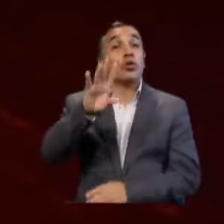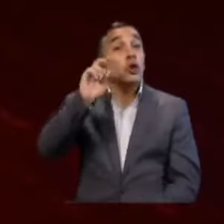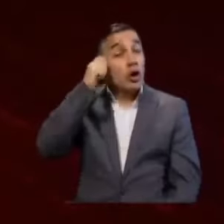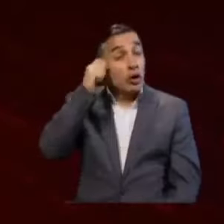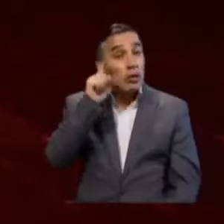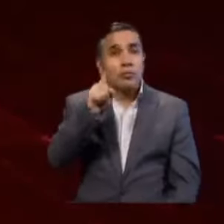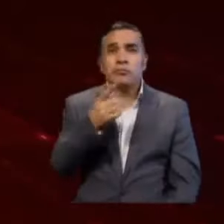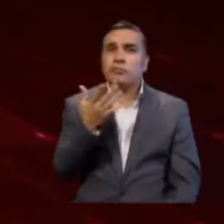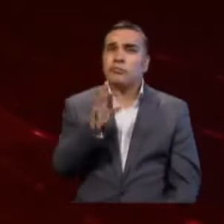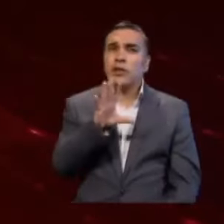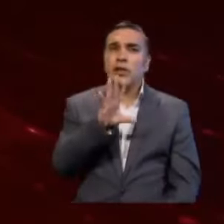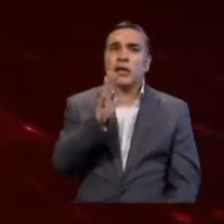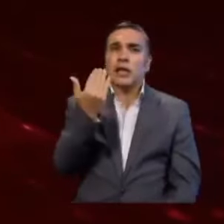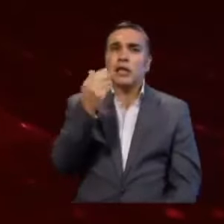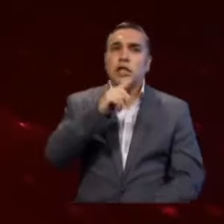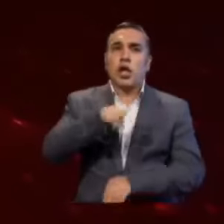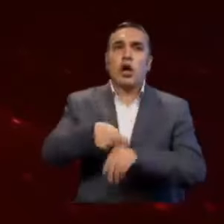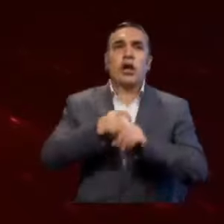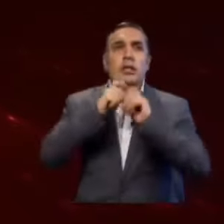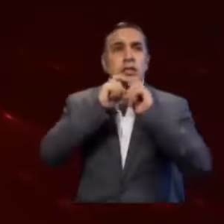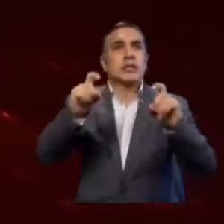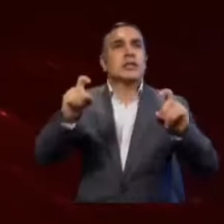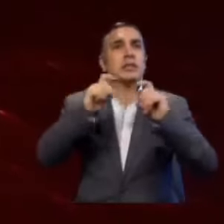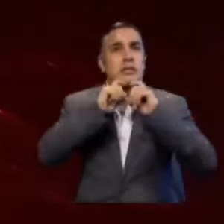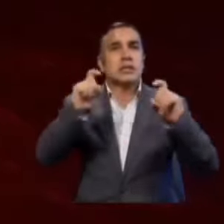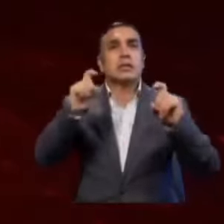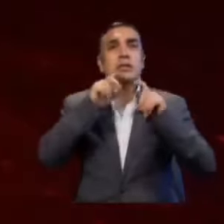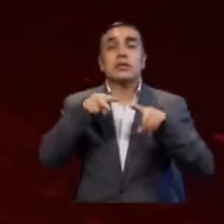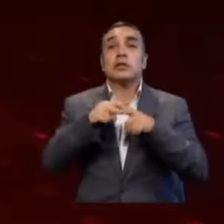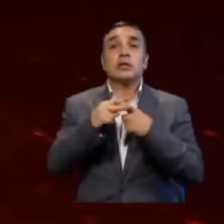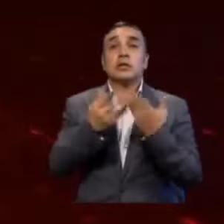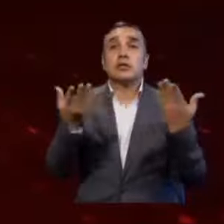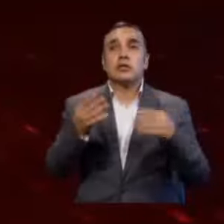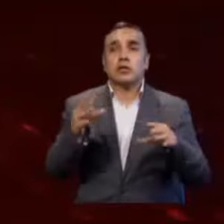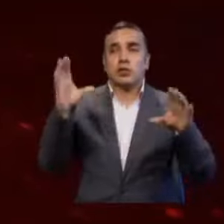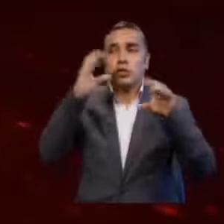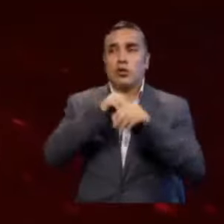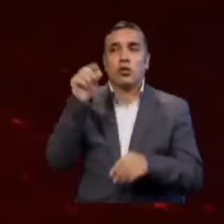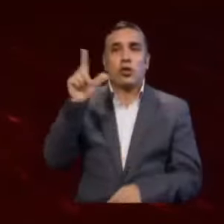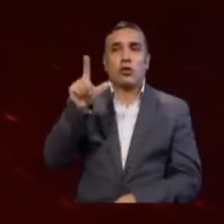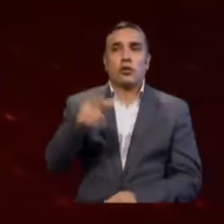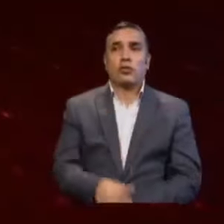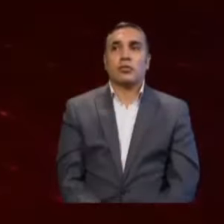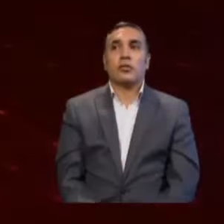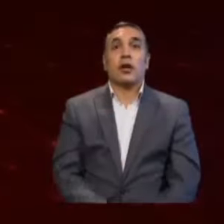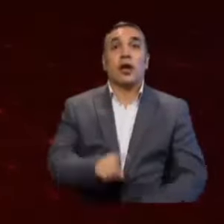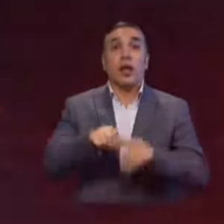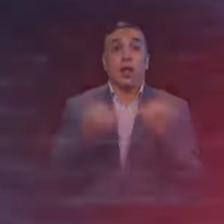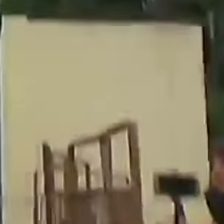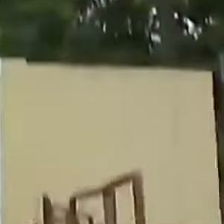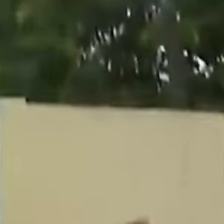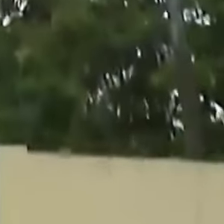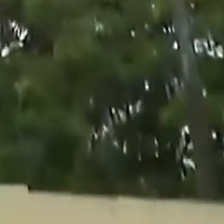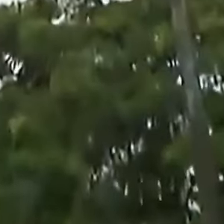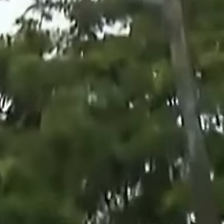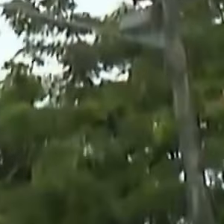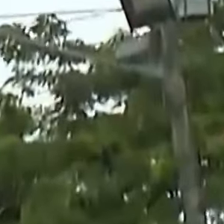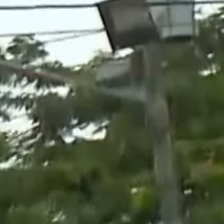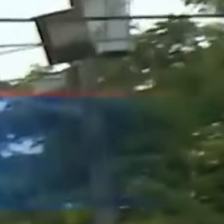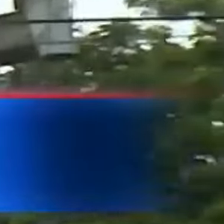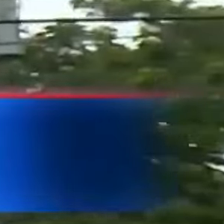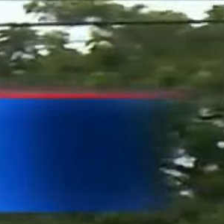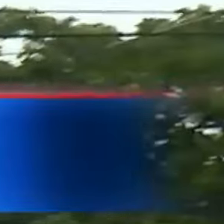son más de 15 horas de amotinamientos iniciados justamente la noche de este lunes. Hasta el momento, la